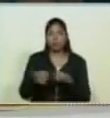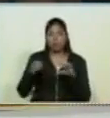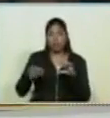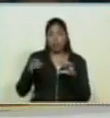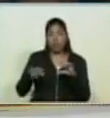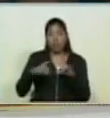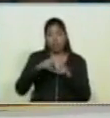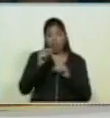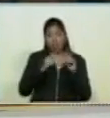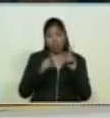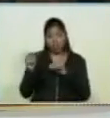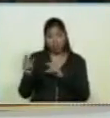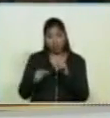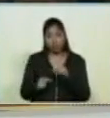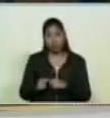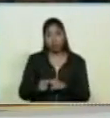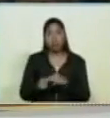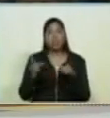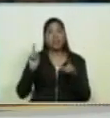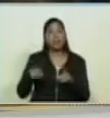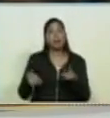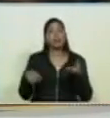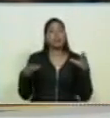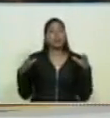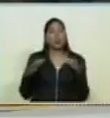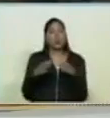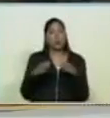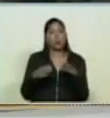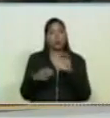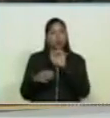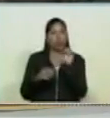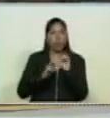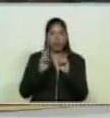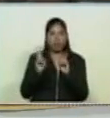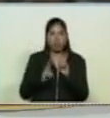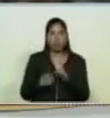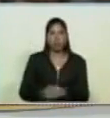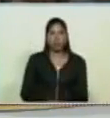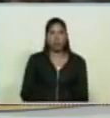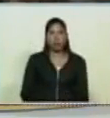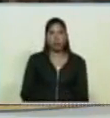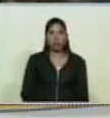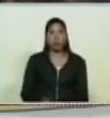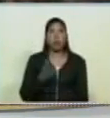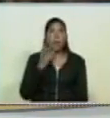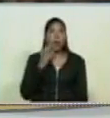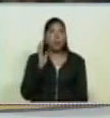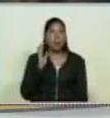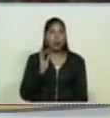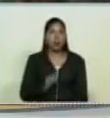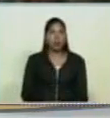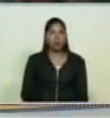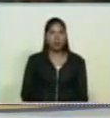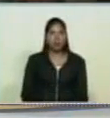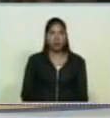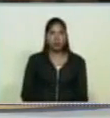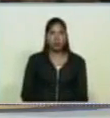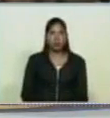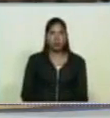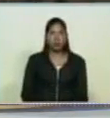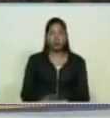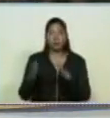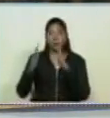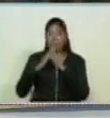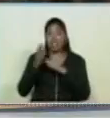patria, a través de nuestro movimiento Somos Venezuela, y aquí vemos cómo la juventud, por ejemplo, presidente, en esta casa de alimentación Hijos